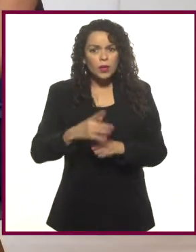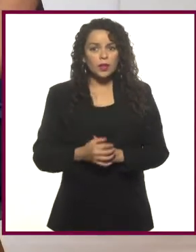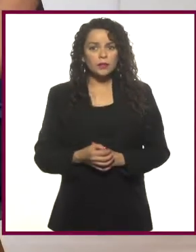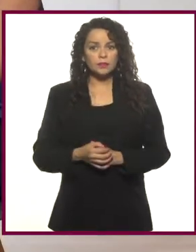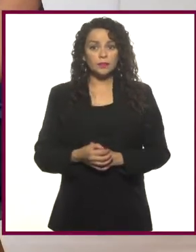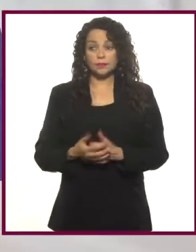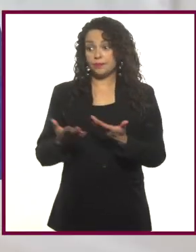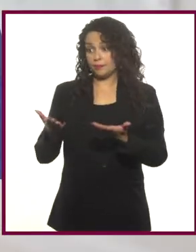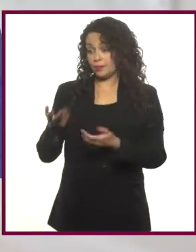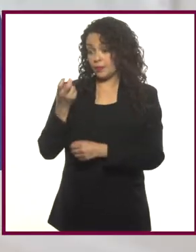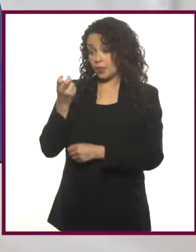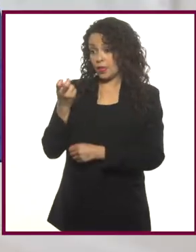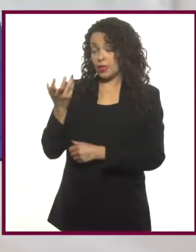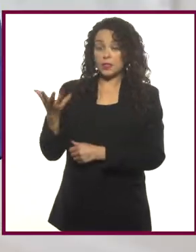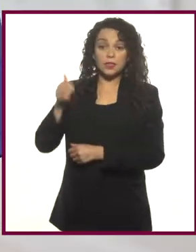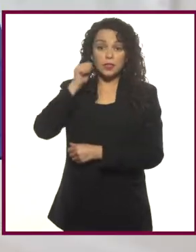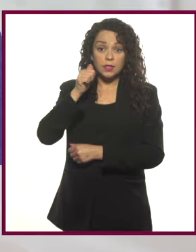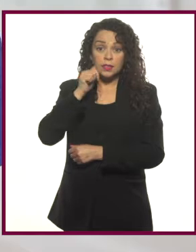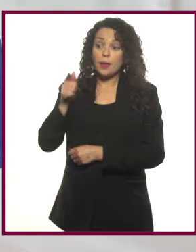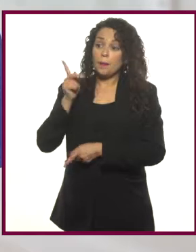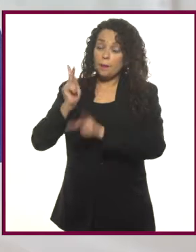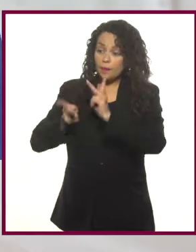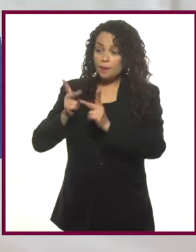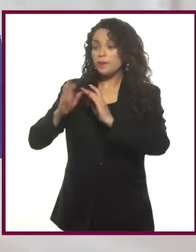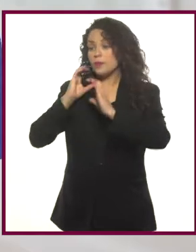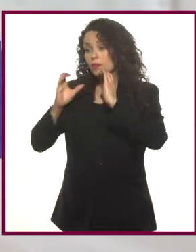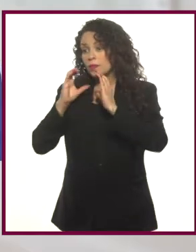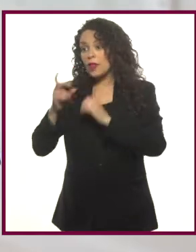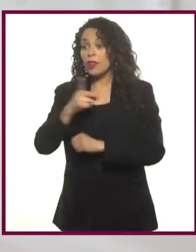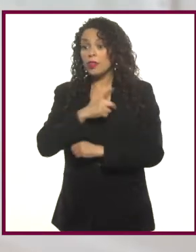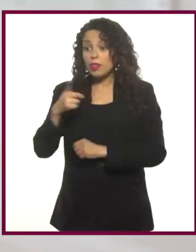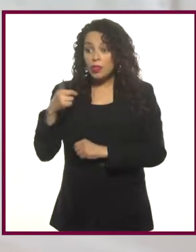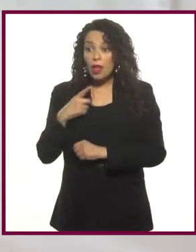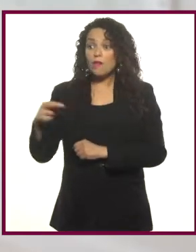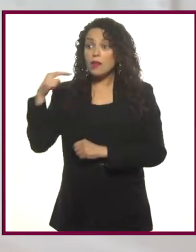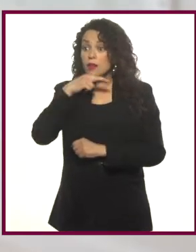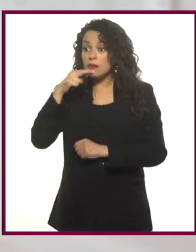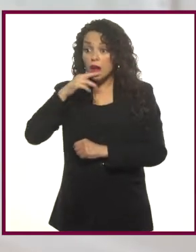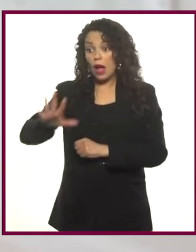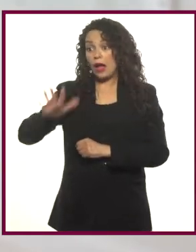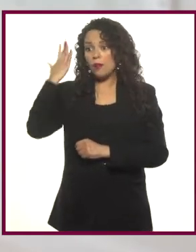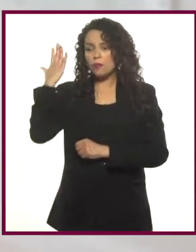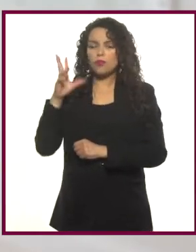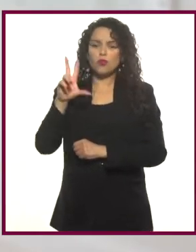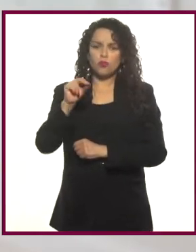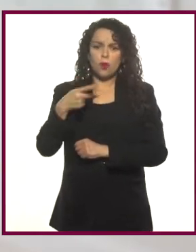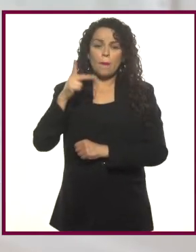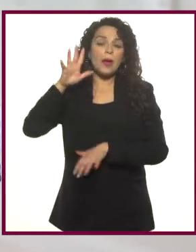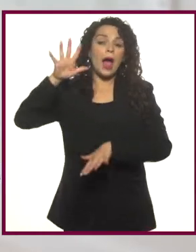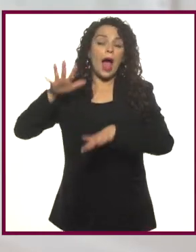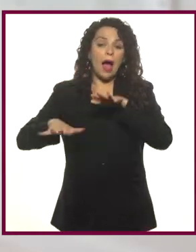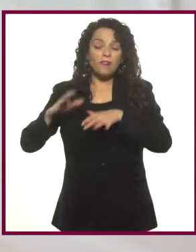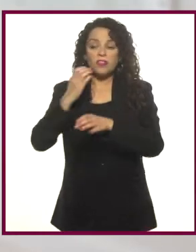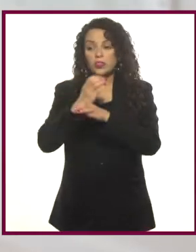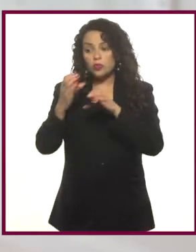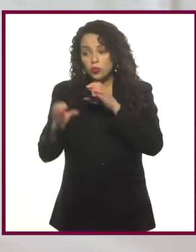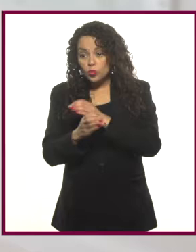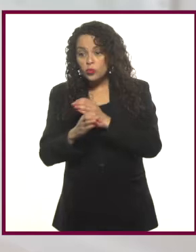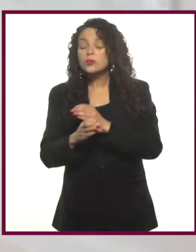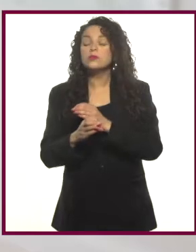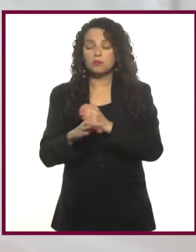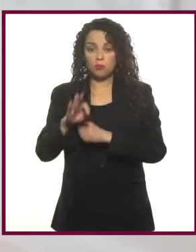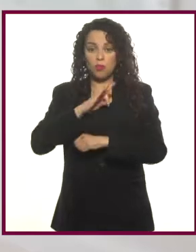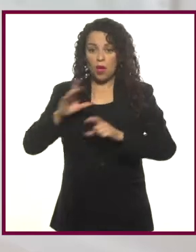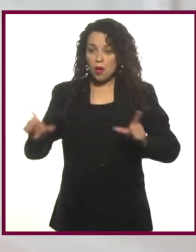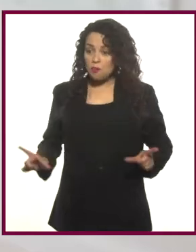rápido? Ahí tienes un punto. No todo lo que comunicamos debe ser contado de manera rápida, pero hay momentos y